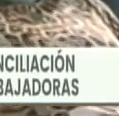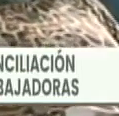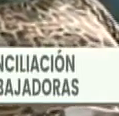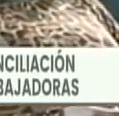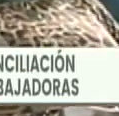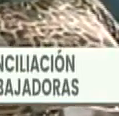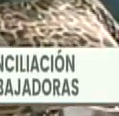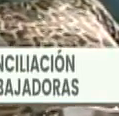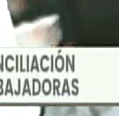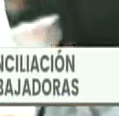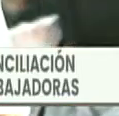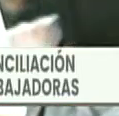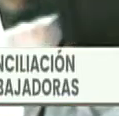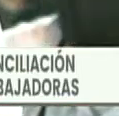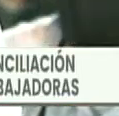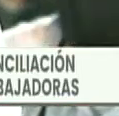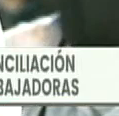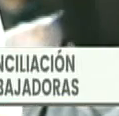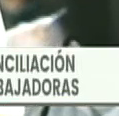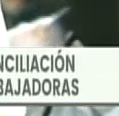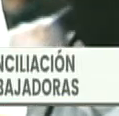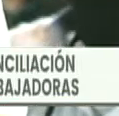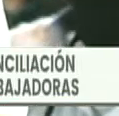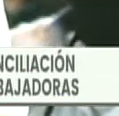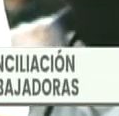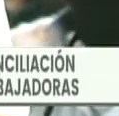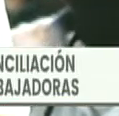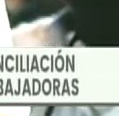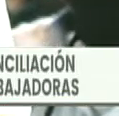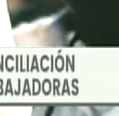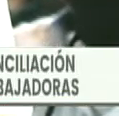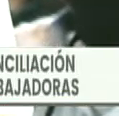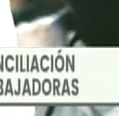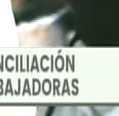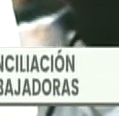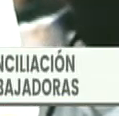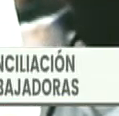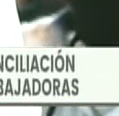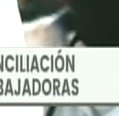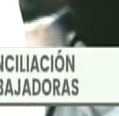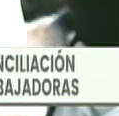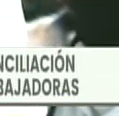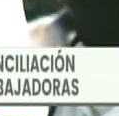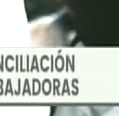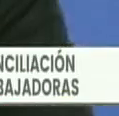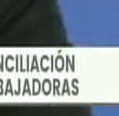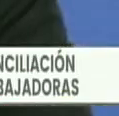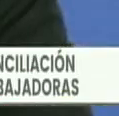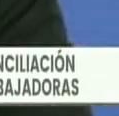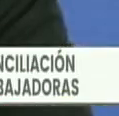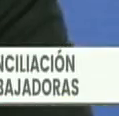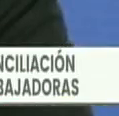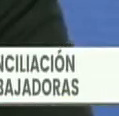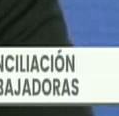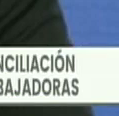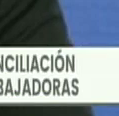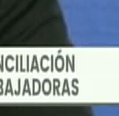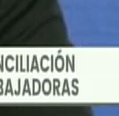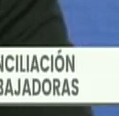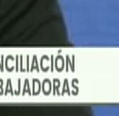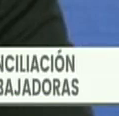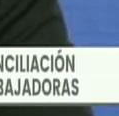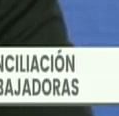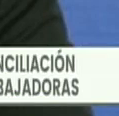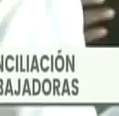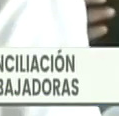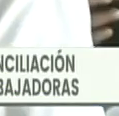y sus derivados. Convenciones colectivas, salarios y bonos dolarizados. Las convenciones colectivas del sector de la